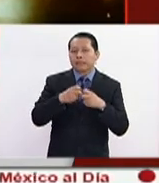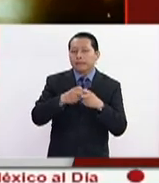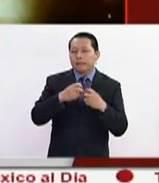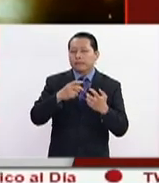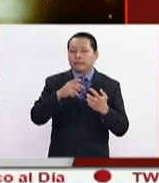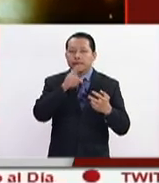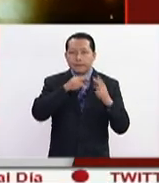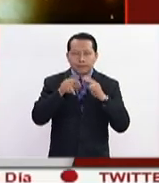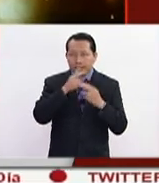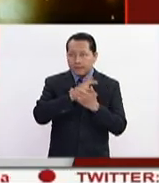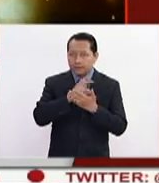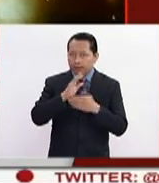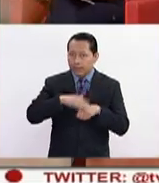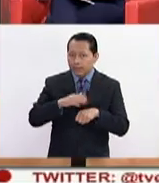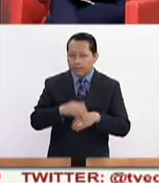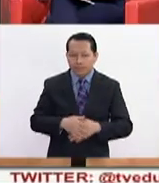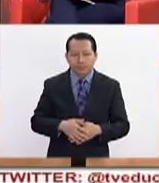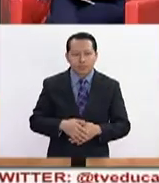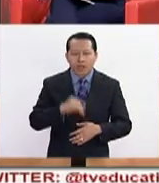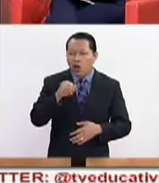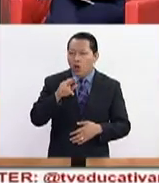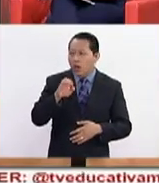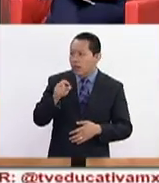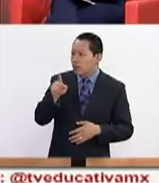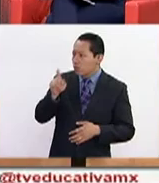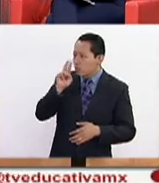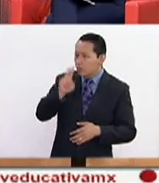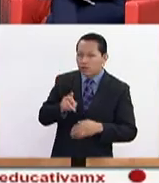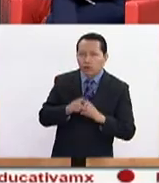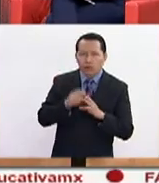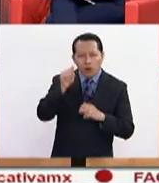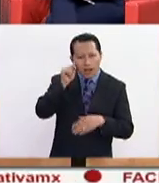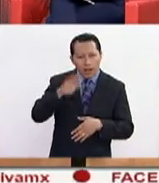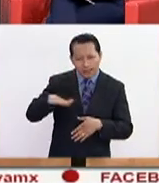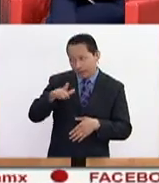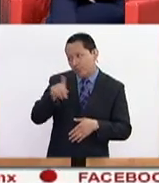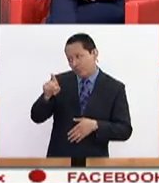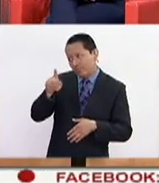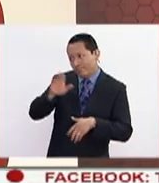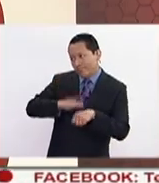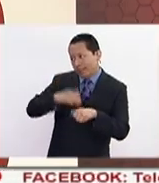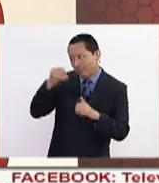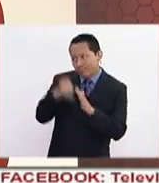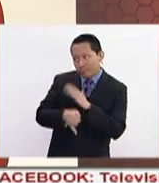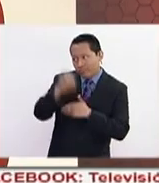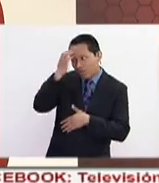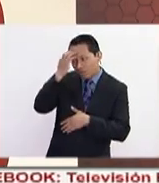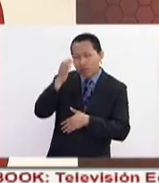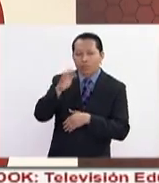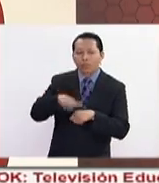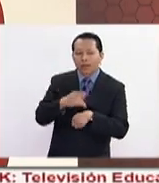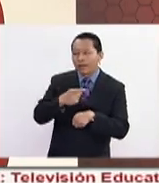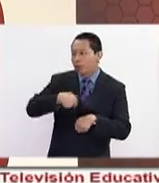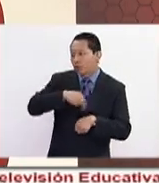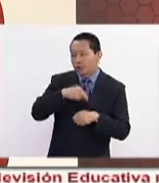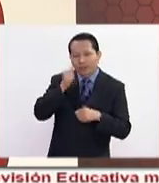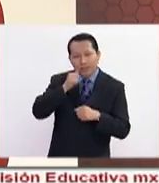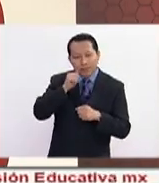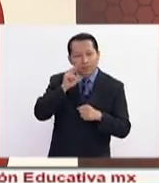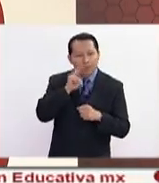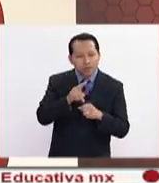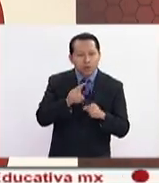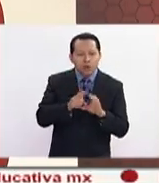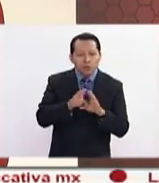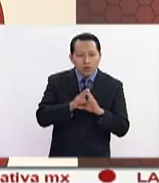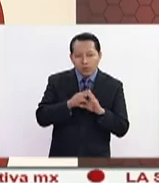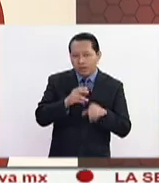Jorge, ¿cómo ves tú, ya que pues es tu área de especialidad, toda la zona de Asia? Nosotros digamos que tenemos una visión muy occidental, muy marcada por esta postura